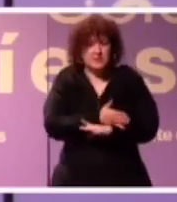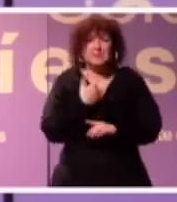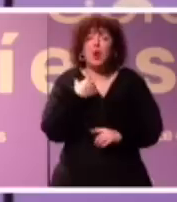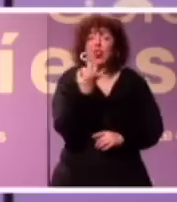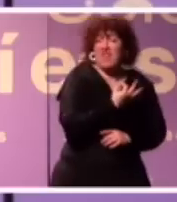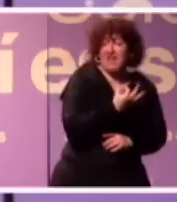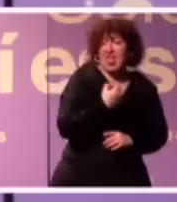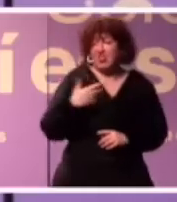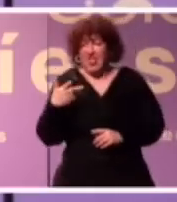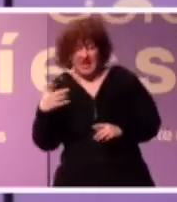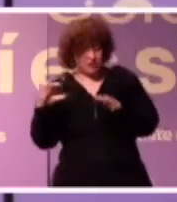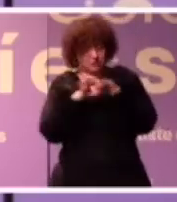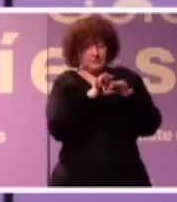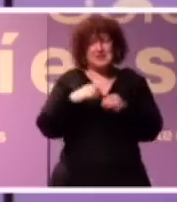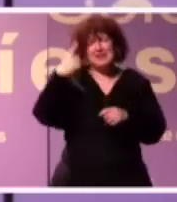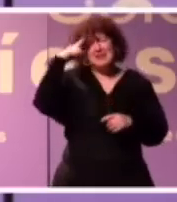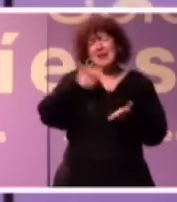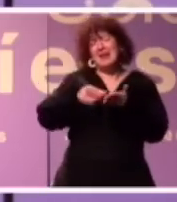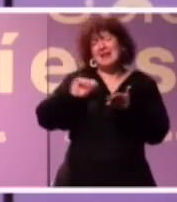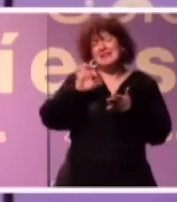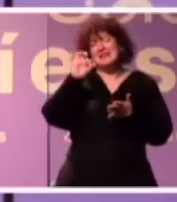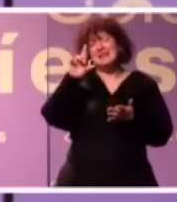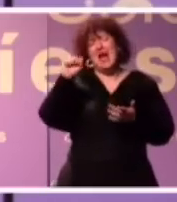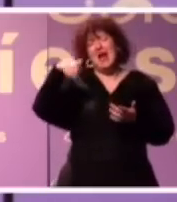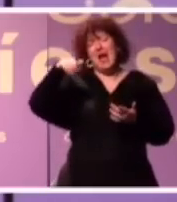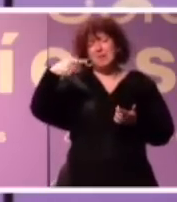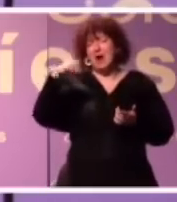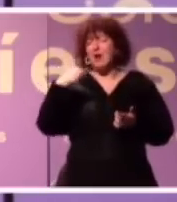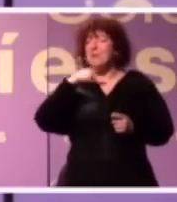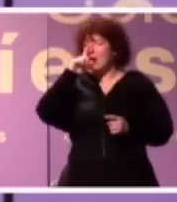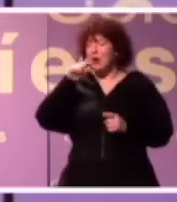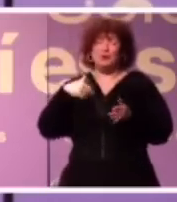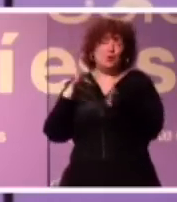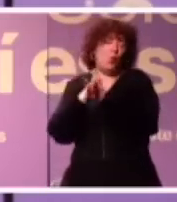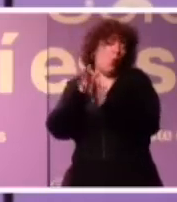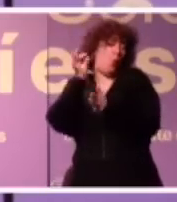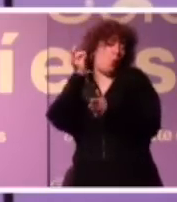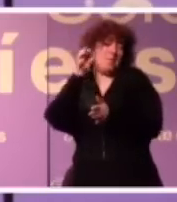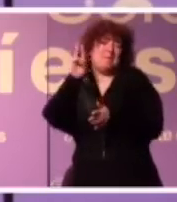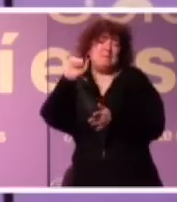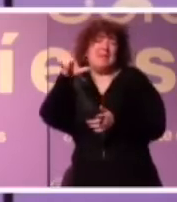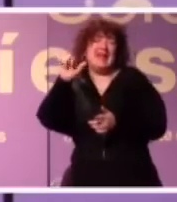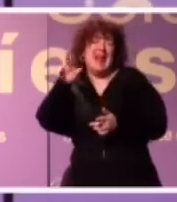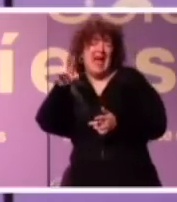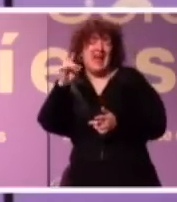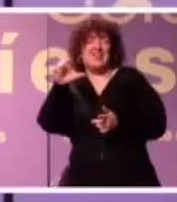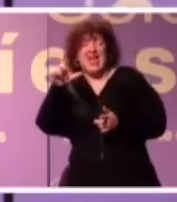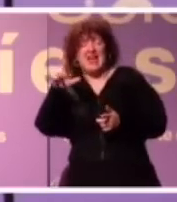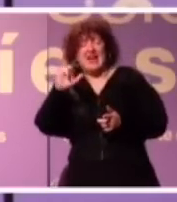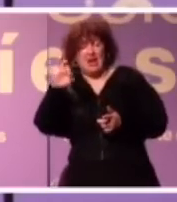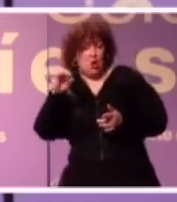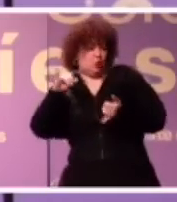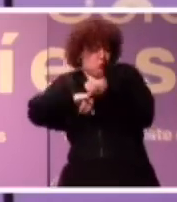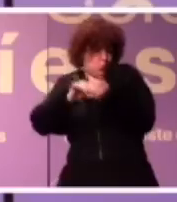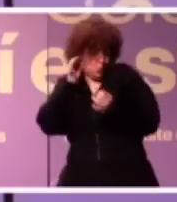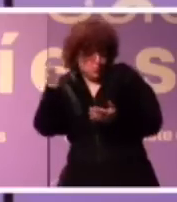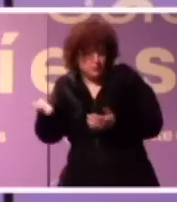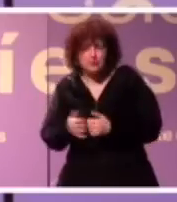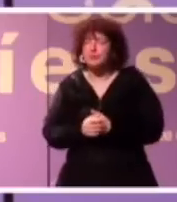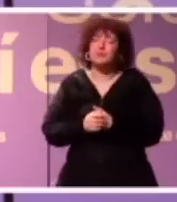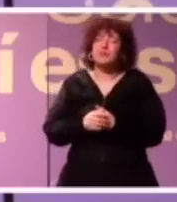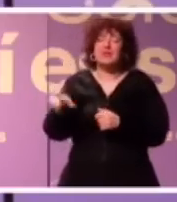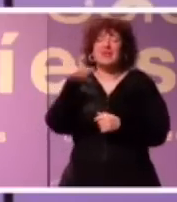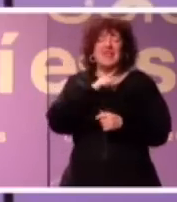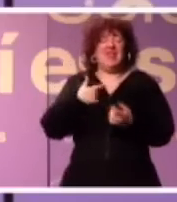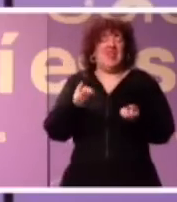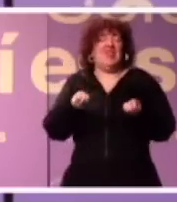no saramago hablaba me lo recordaba el otro día su compañera de vida Pilar del río de la declaración de